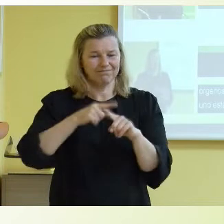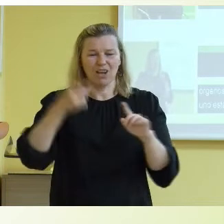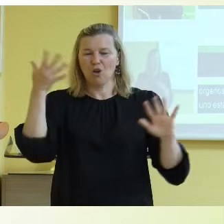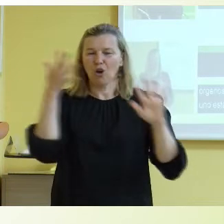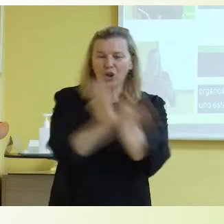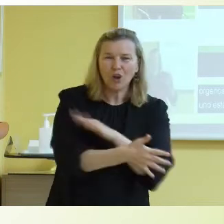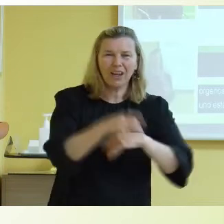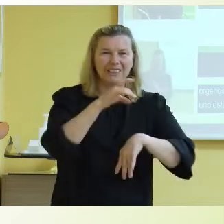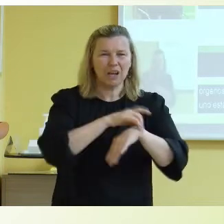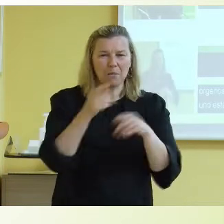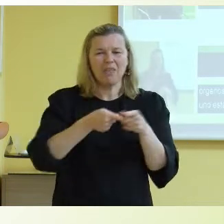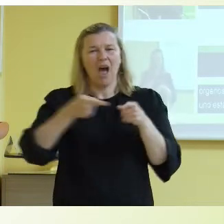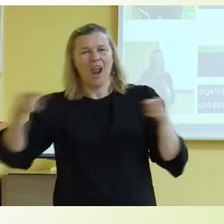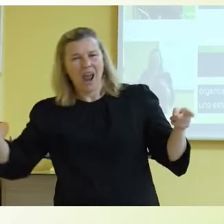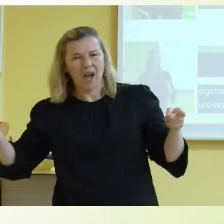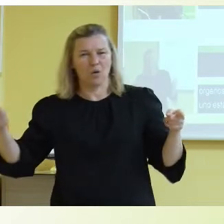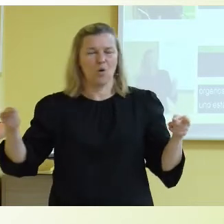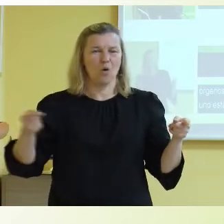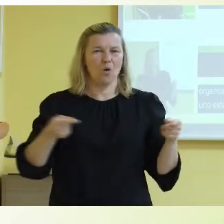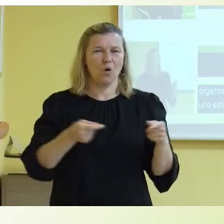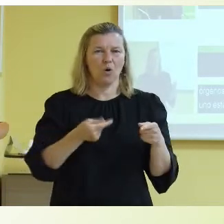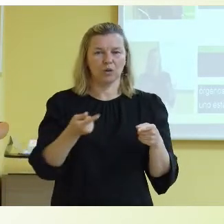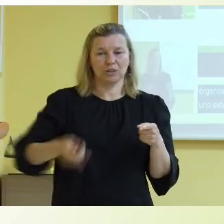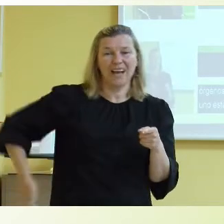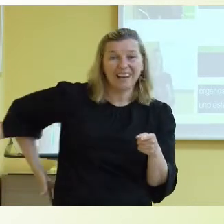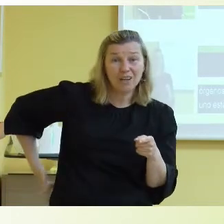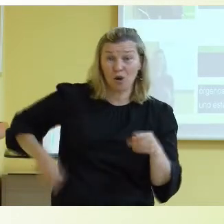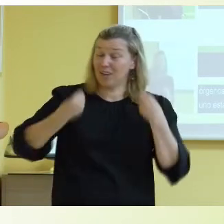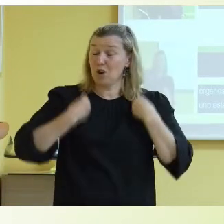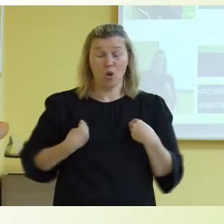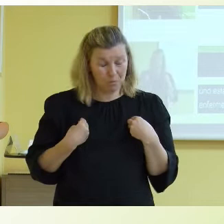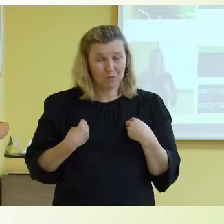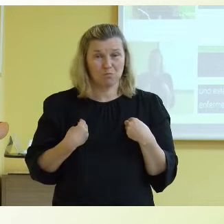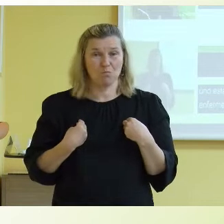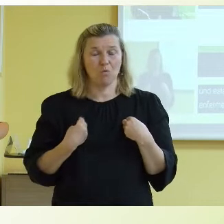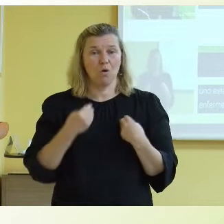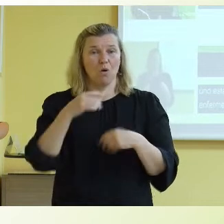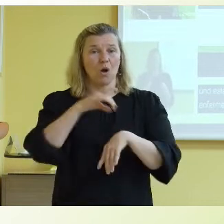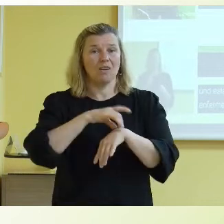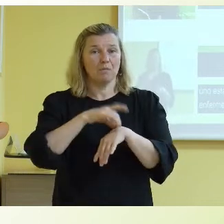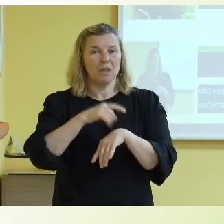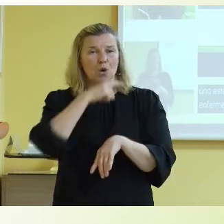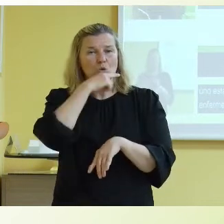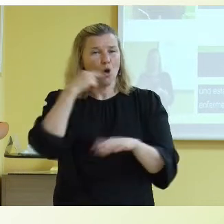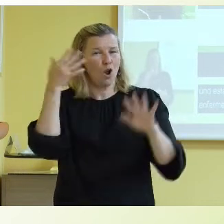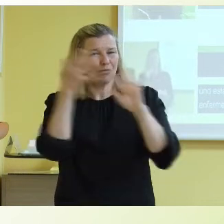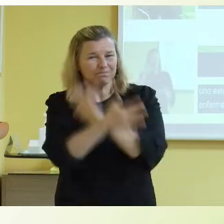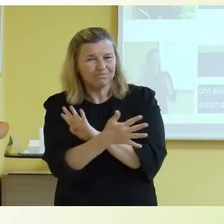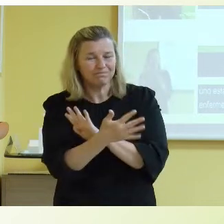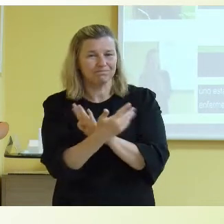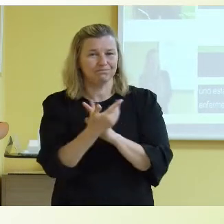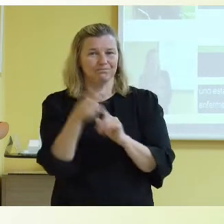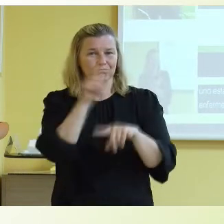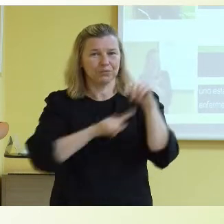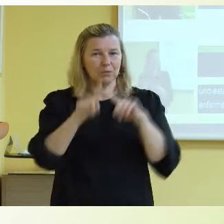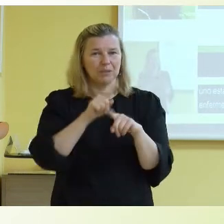crónicas, las hay agudas, pero es más raro. En las enfermedades renales les pasa lo mismo, algunos dolores crónicos que pueden tener, algunas alteraciones de